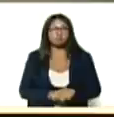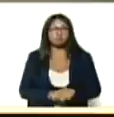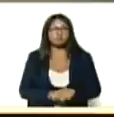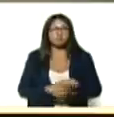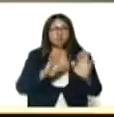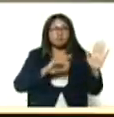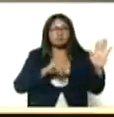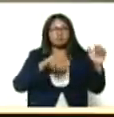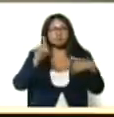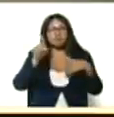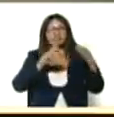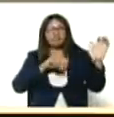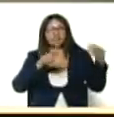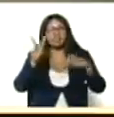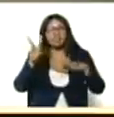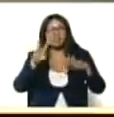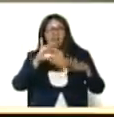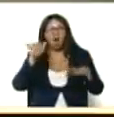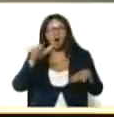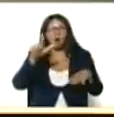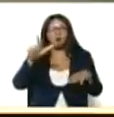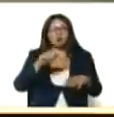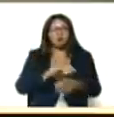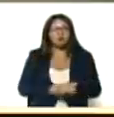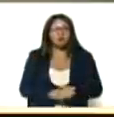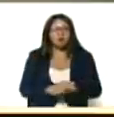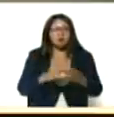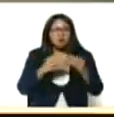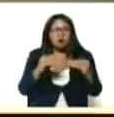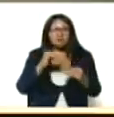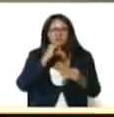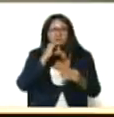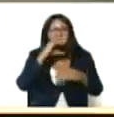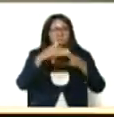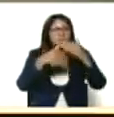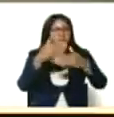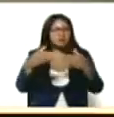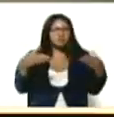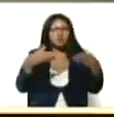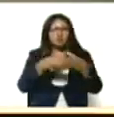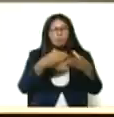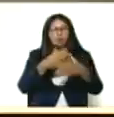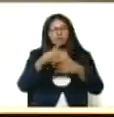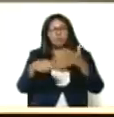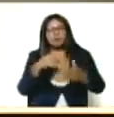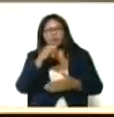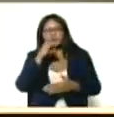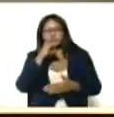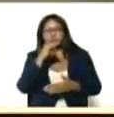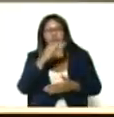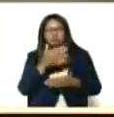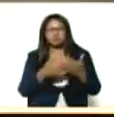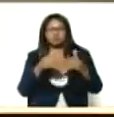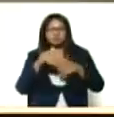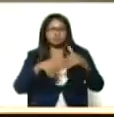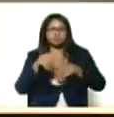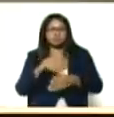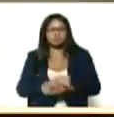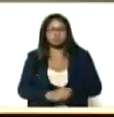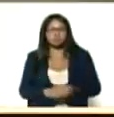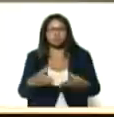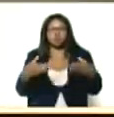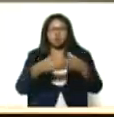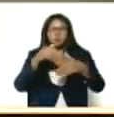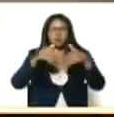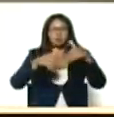16, 17 y 18 de julio. Ya todo eso será informado por la Comisión Nacional Electoral, por la Comisión